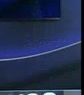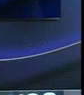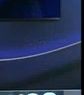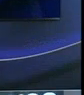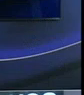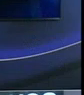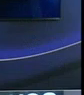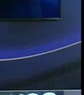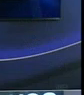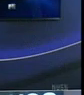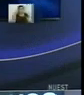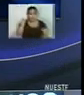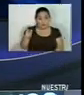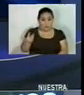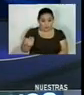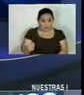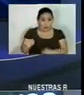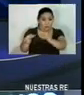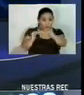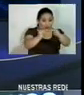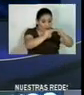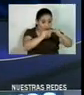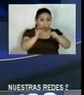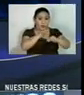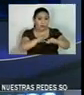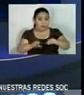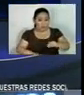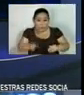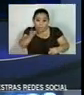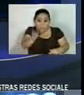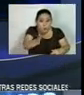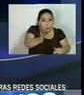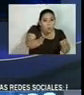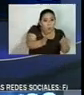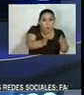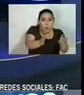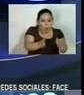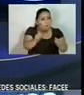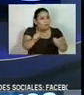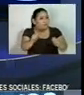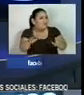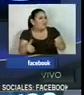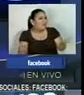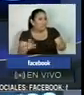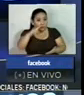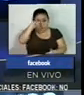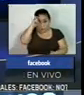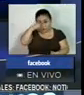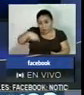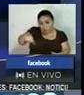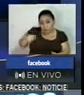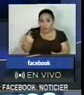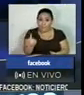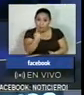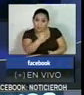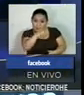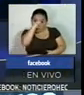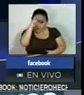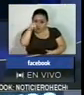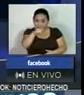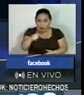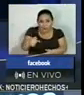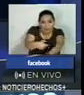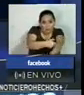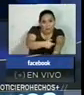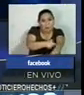Este día, a nivel nacional, cientos de unidades del transporte colectivo amanecieron brindando servicio gratuito para empleados de salud y de otras